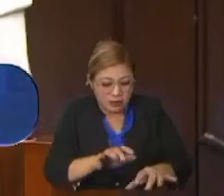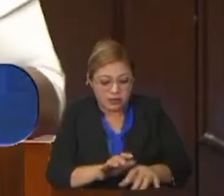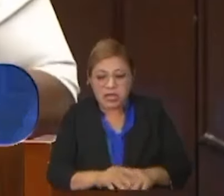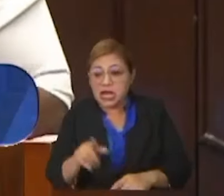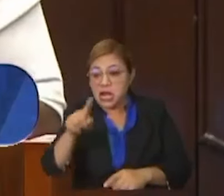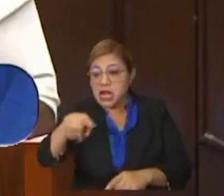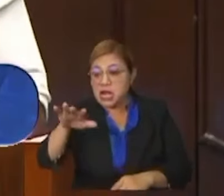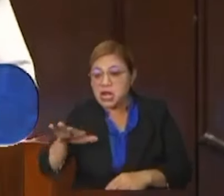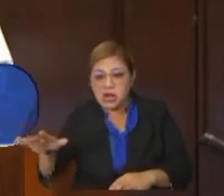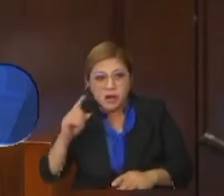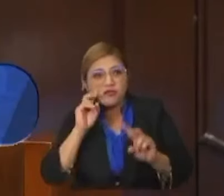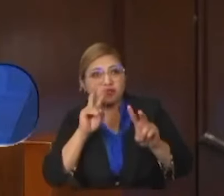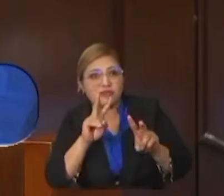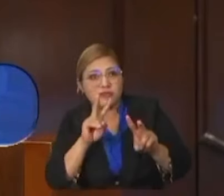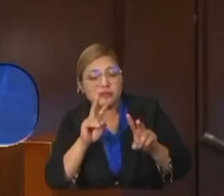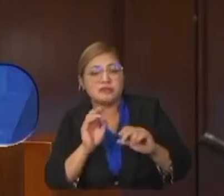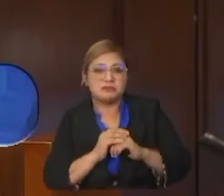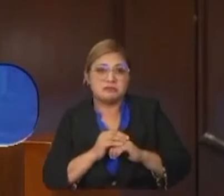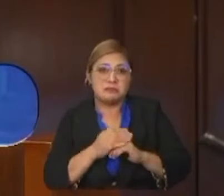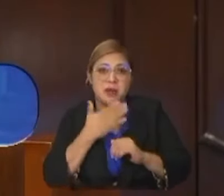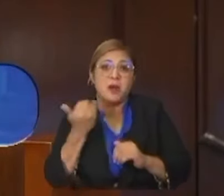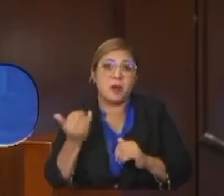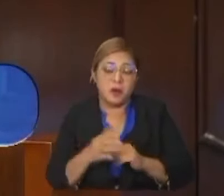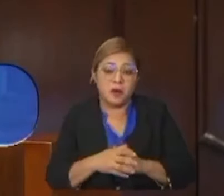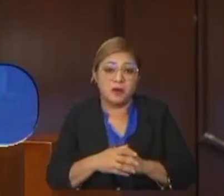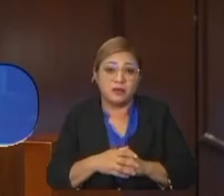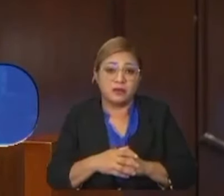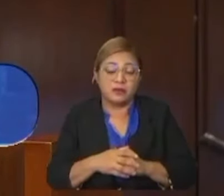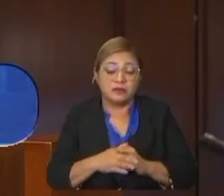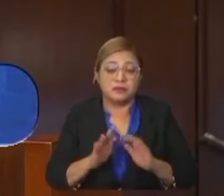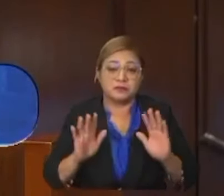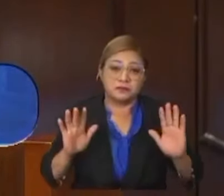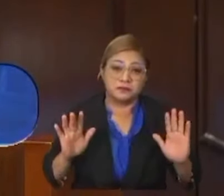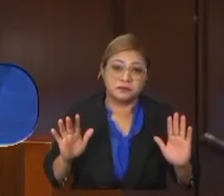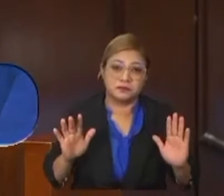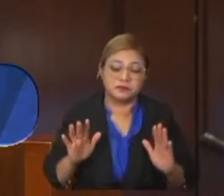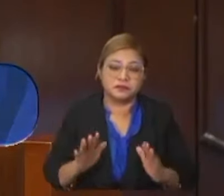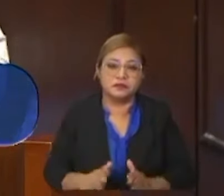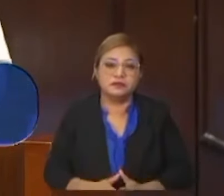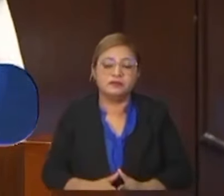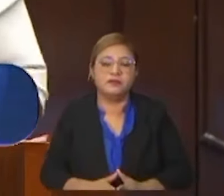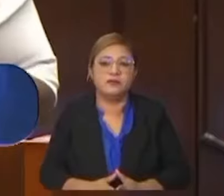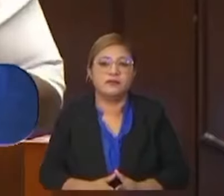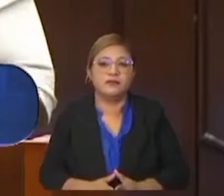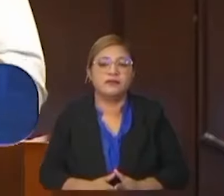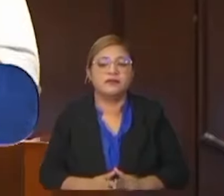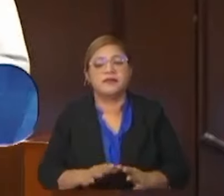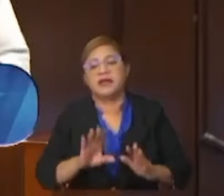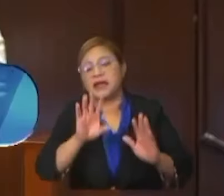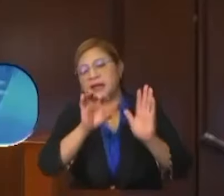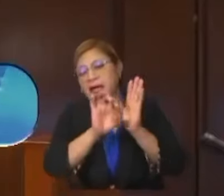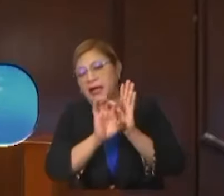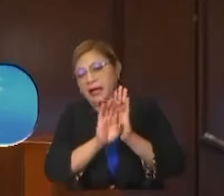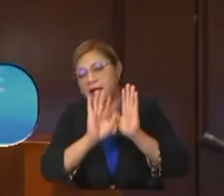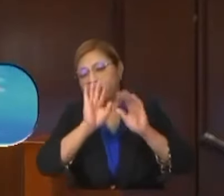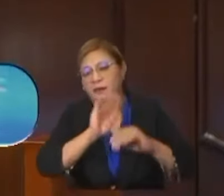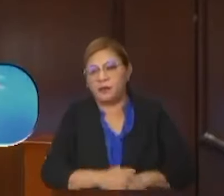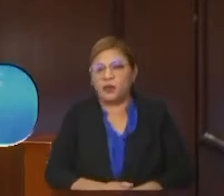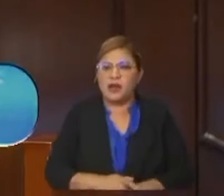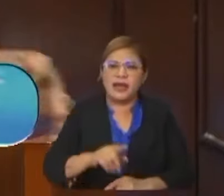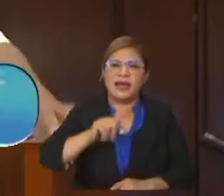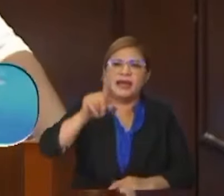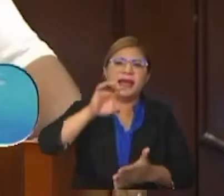tuyo. Y sí, tenemos problemas. Hay alguien dijo, no hay internet en las escuelas, hay escuelas que no tienen luz,